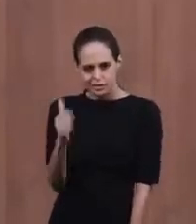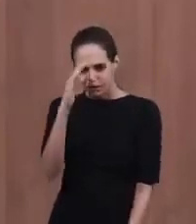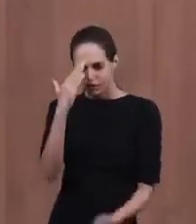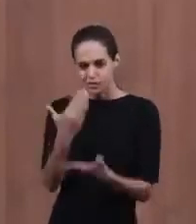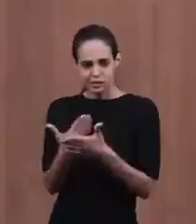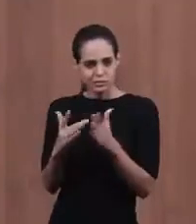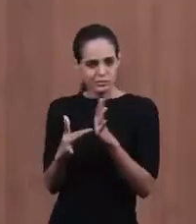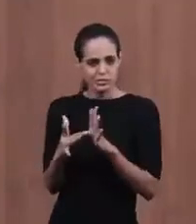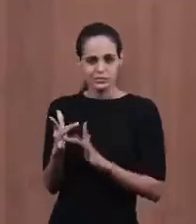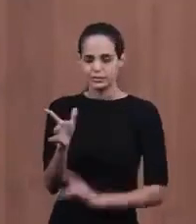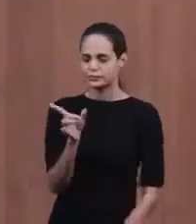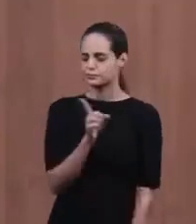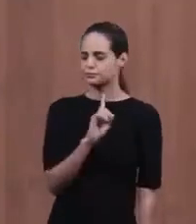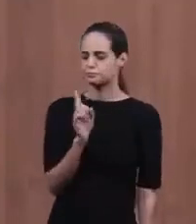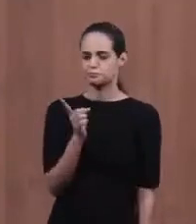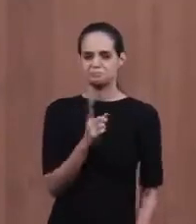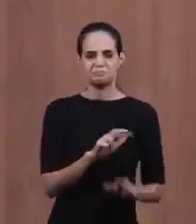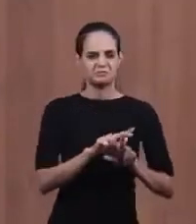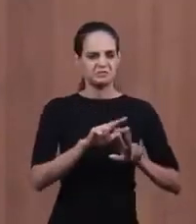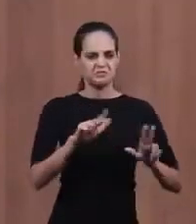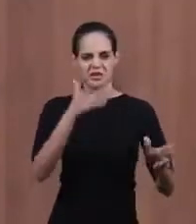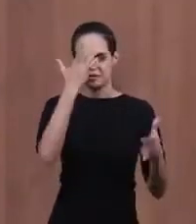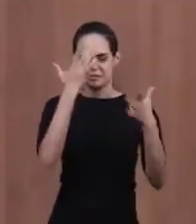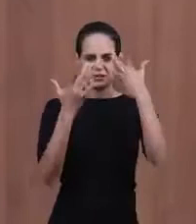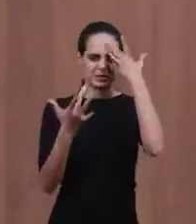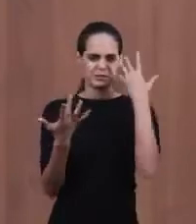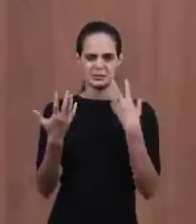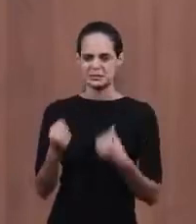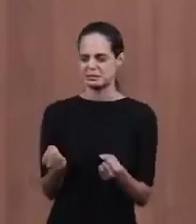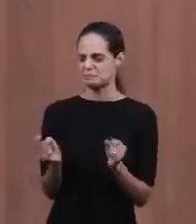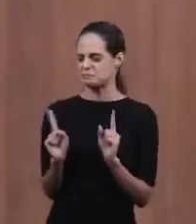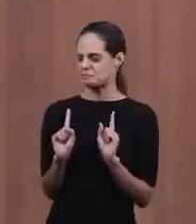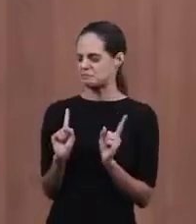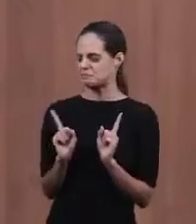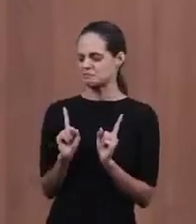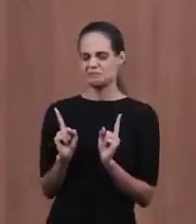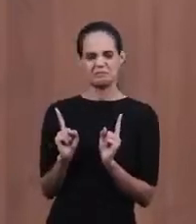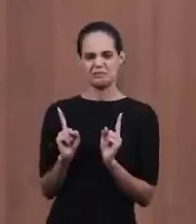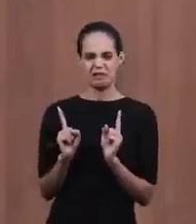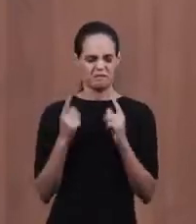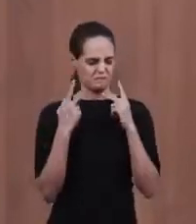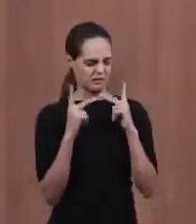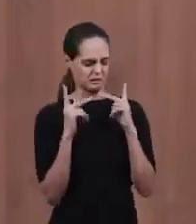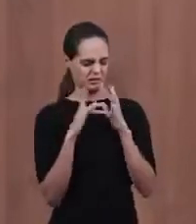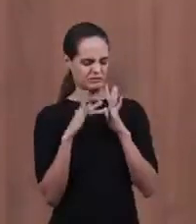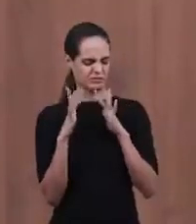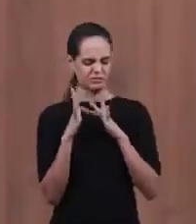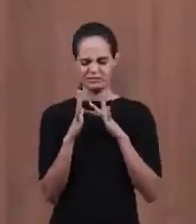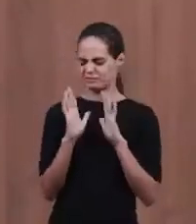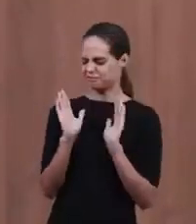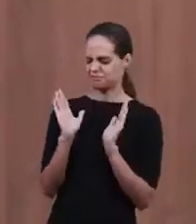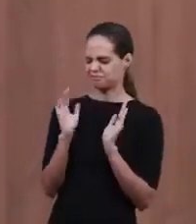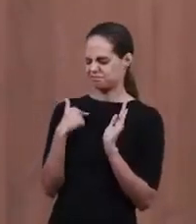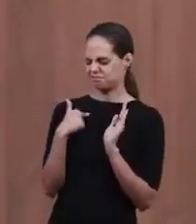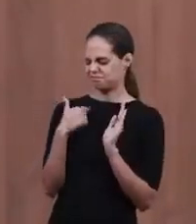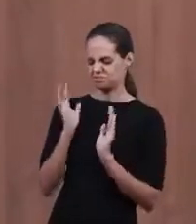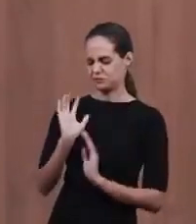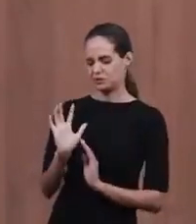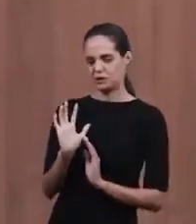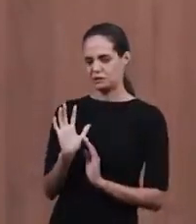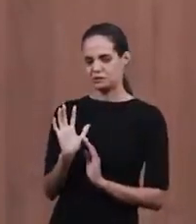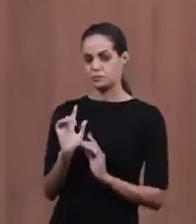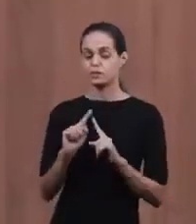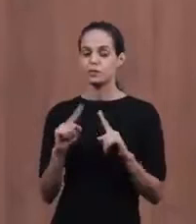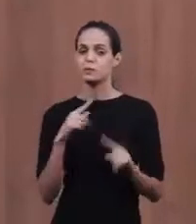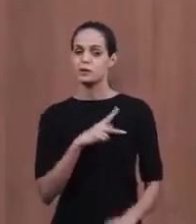Muchos no aceptaron aquella prédica hablando de Jesús. Entonces Pablo y Silas, confiando